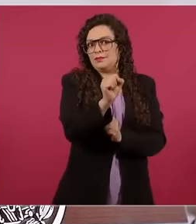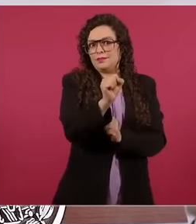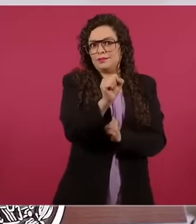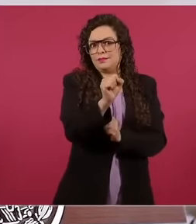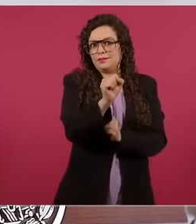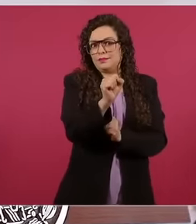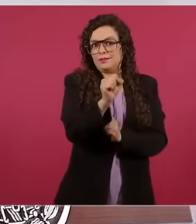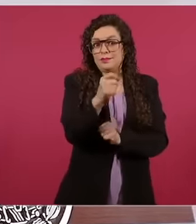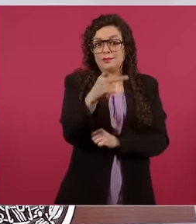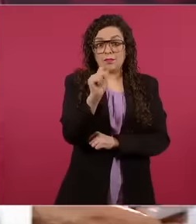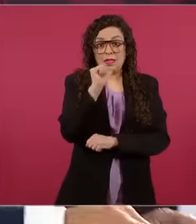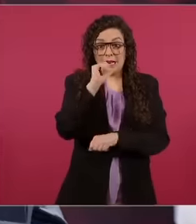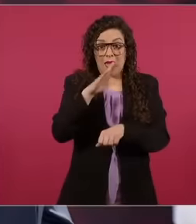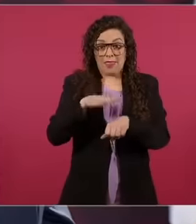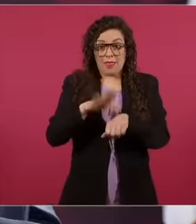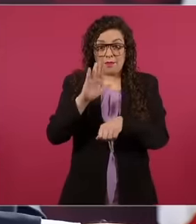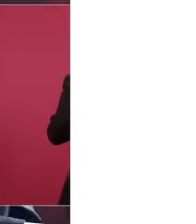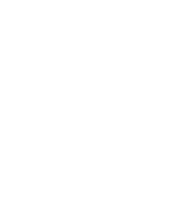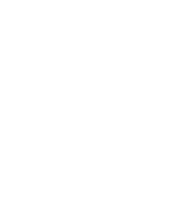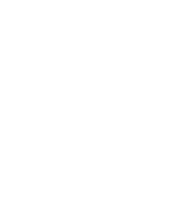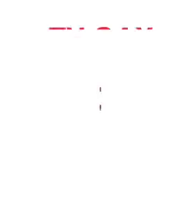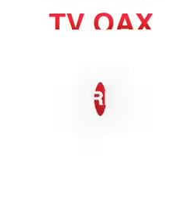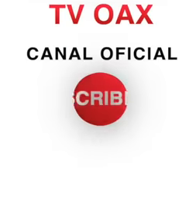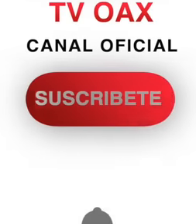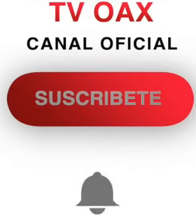sino que lo turna